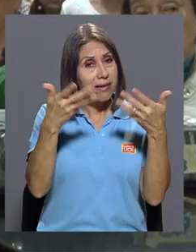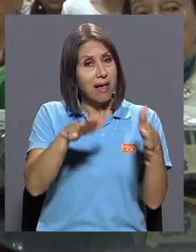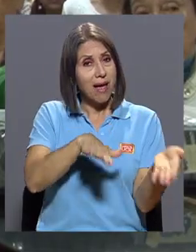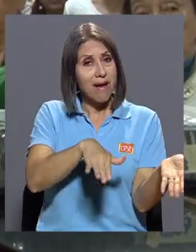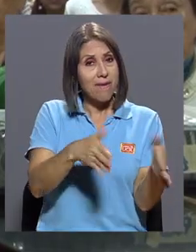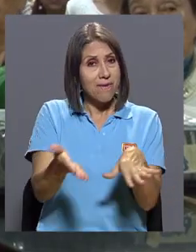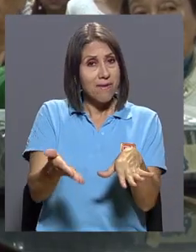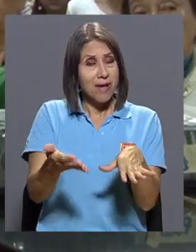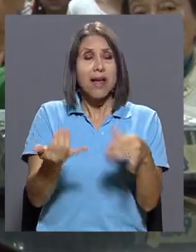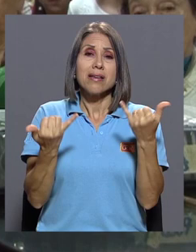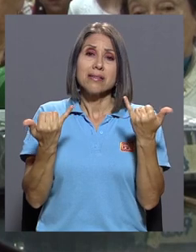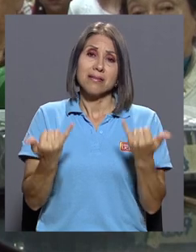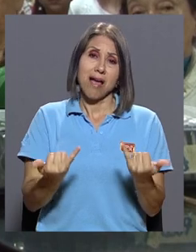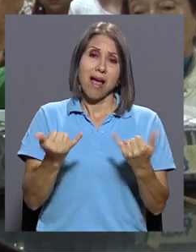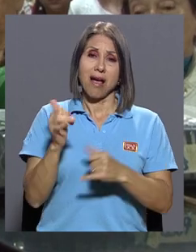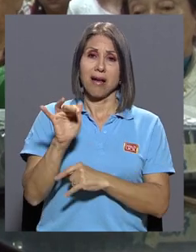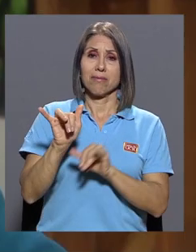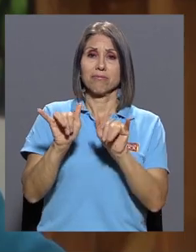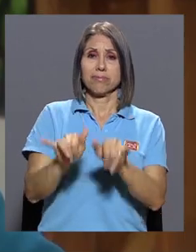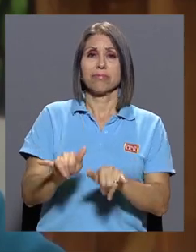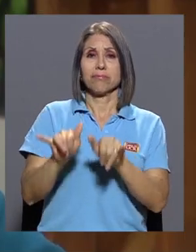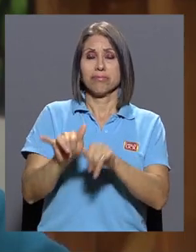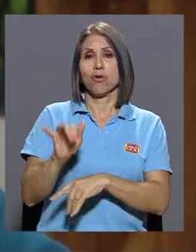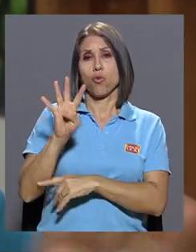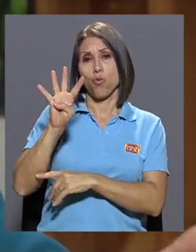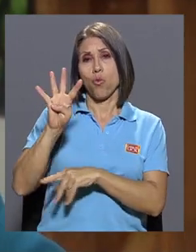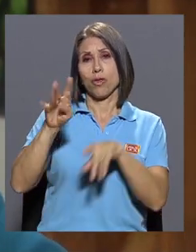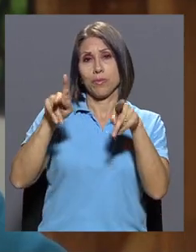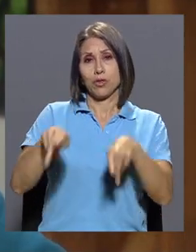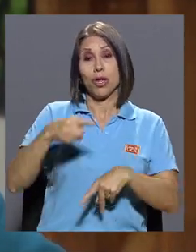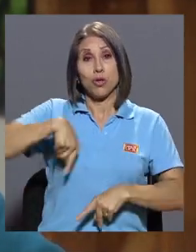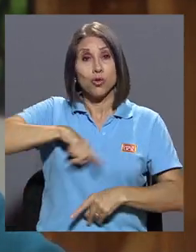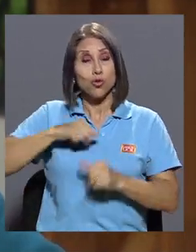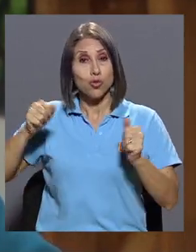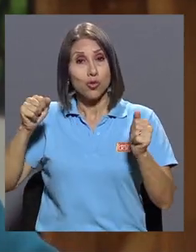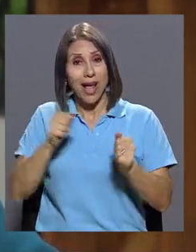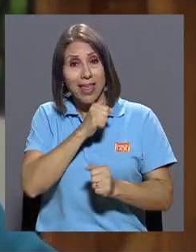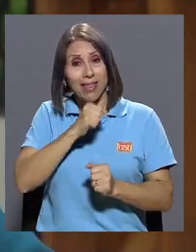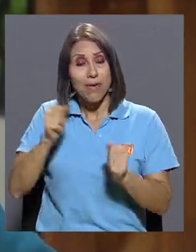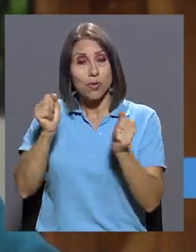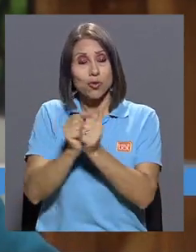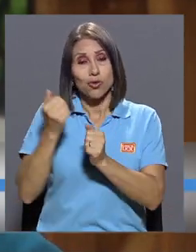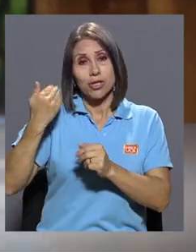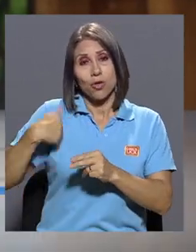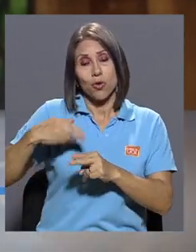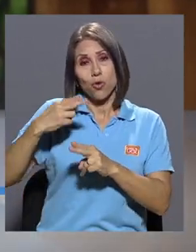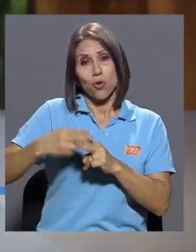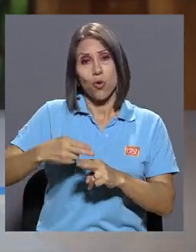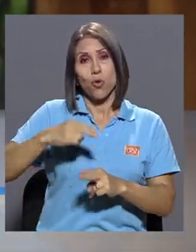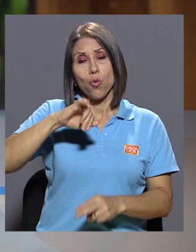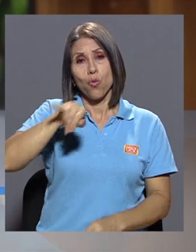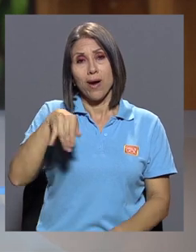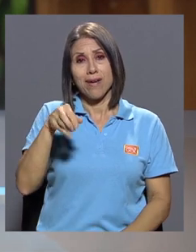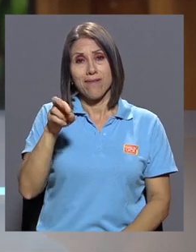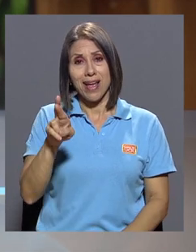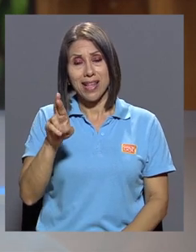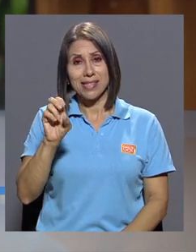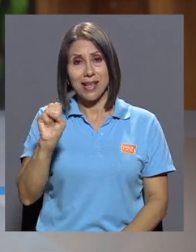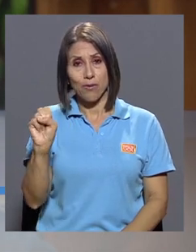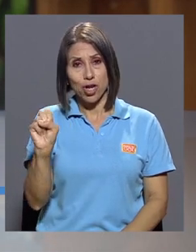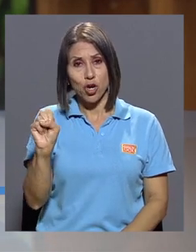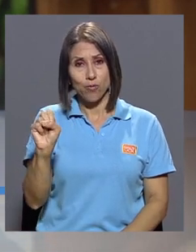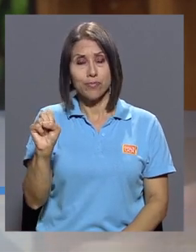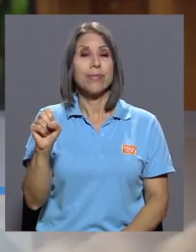fallecido. Quedamos cuatro. Nosotros cantábamos con don Rafael Saborío, ¿verdad? Un grupito pequeño.